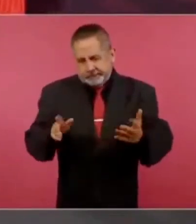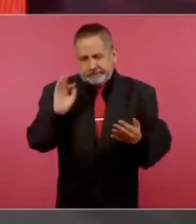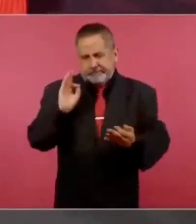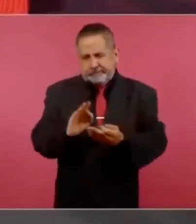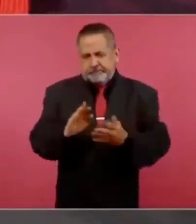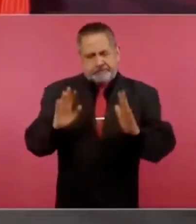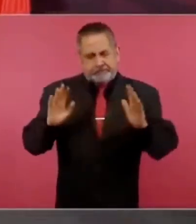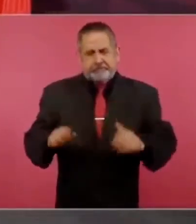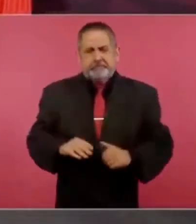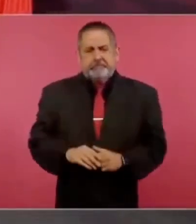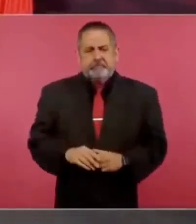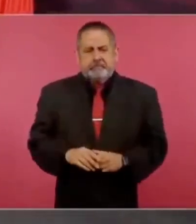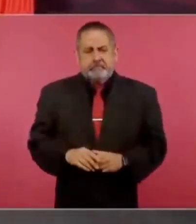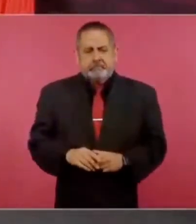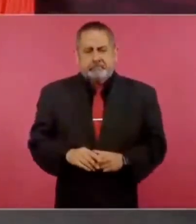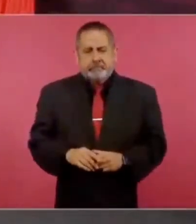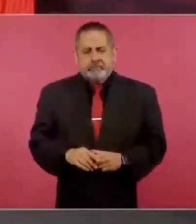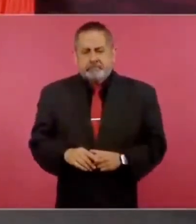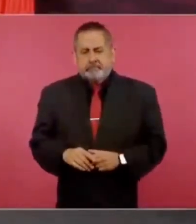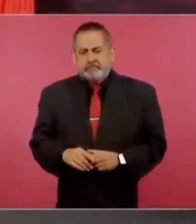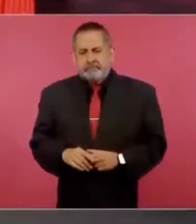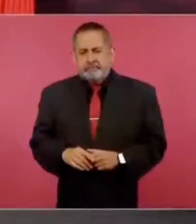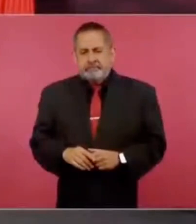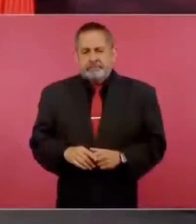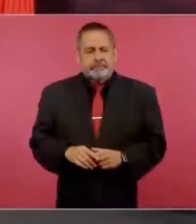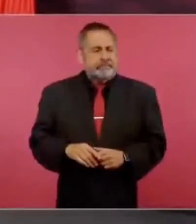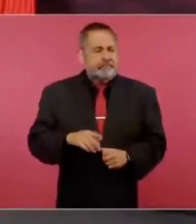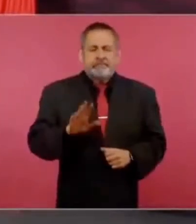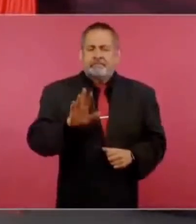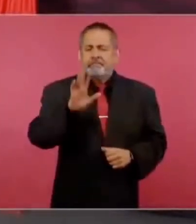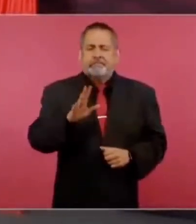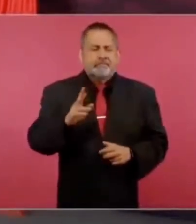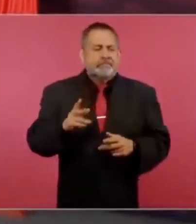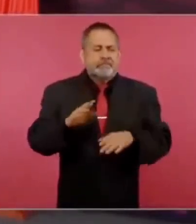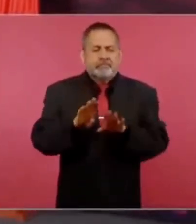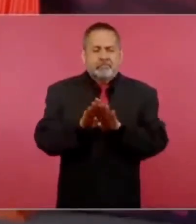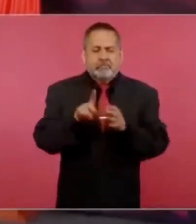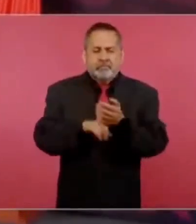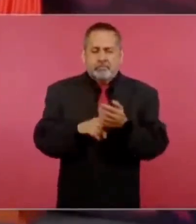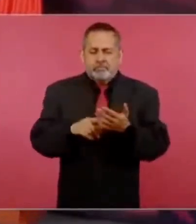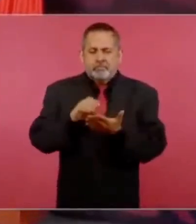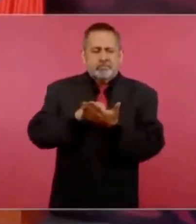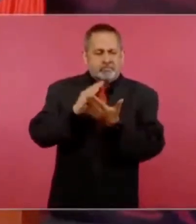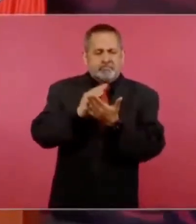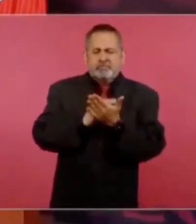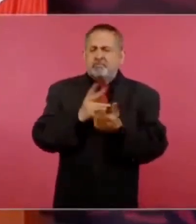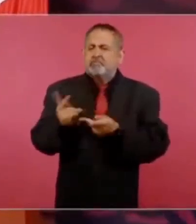y van a ser como un plebiscito, como un referéndum.